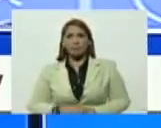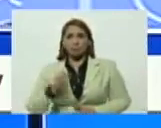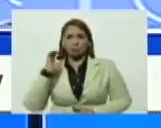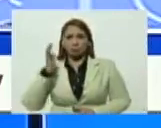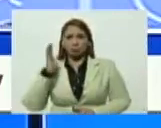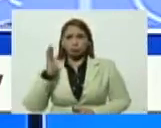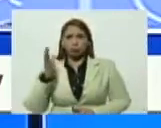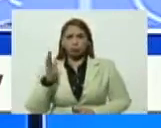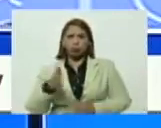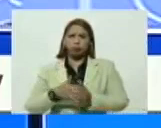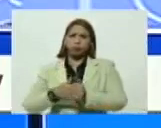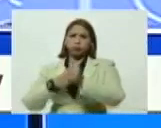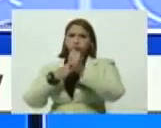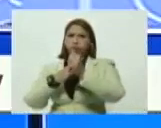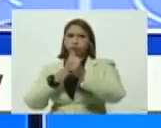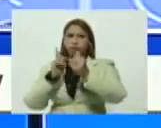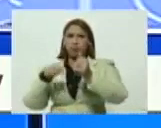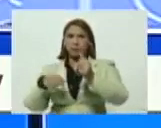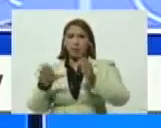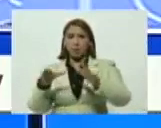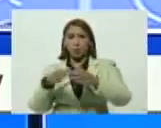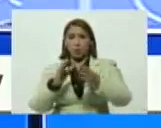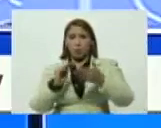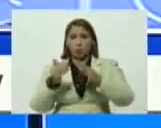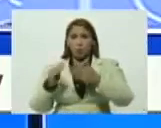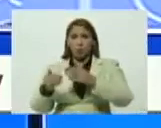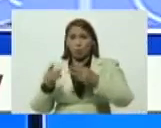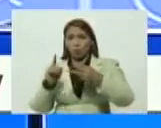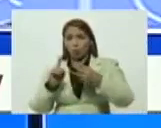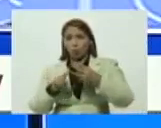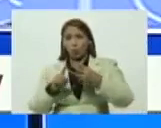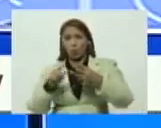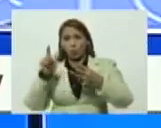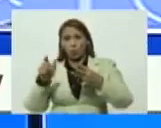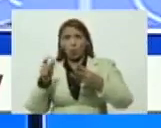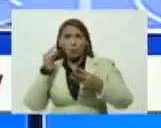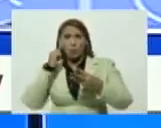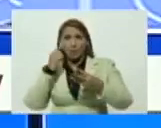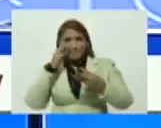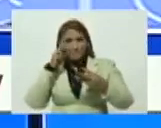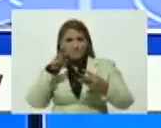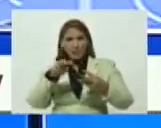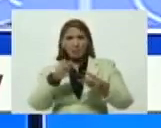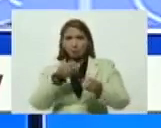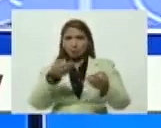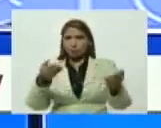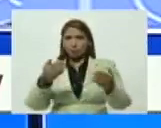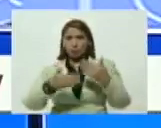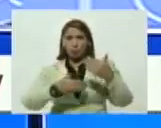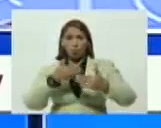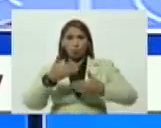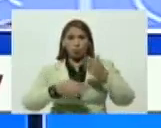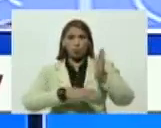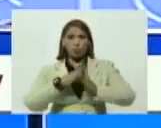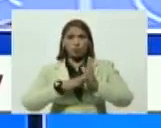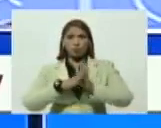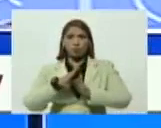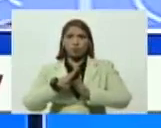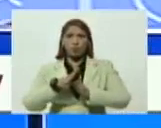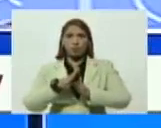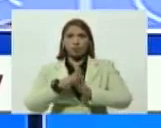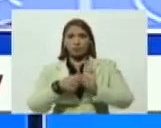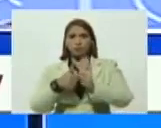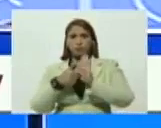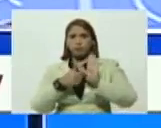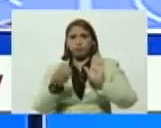parlamentario y líder del Maizal. Está Jennifer Lamus, para que ustedes vean que producir es la muestra